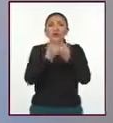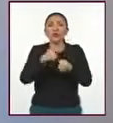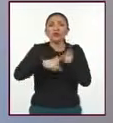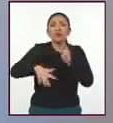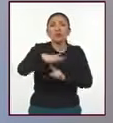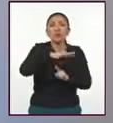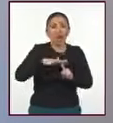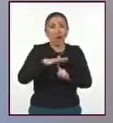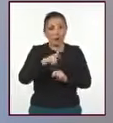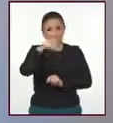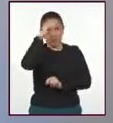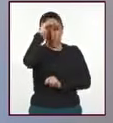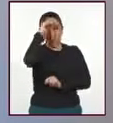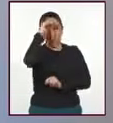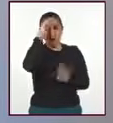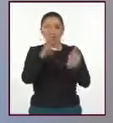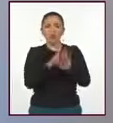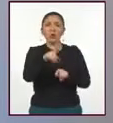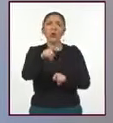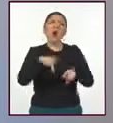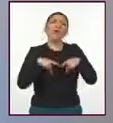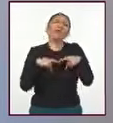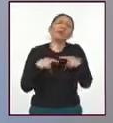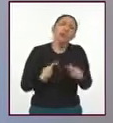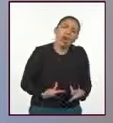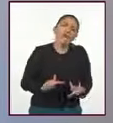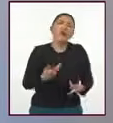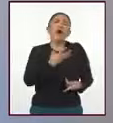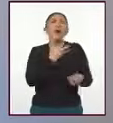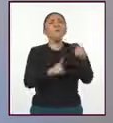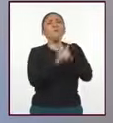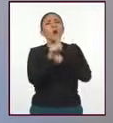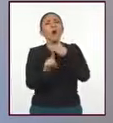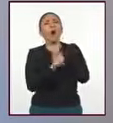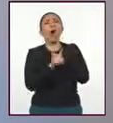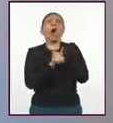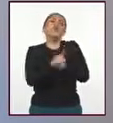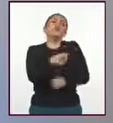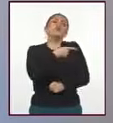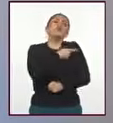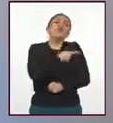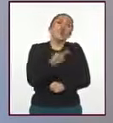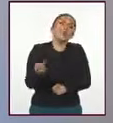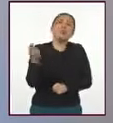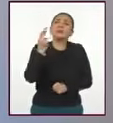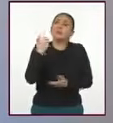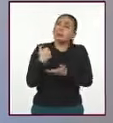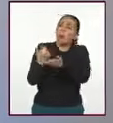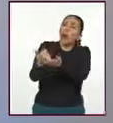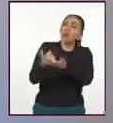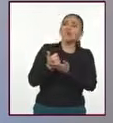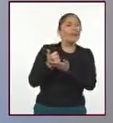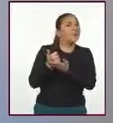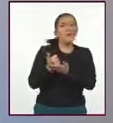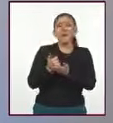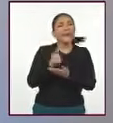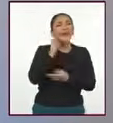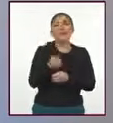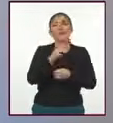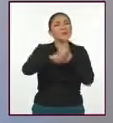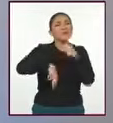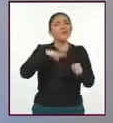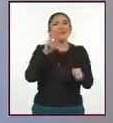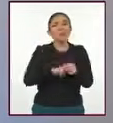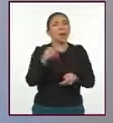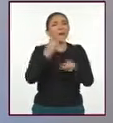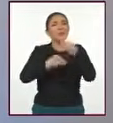es que uno sea débil, no es que uno tenga problemas y que por eso a fuerzas necesita de los demás. Es algo natural que uno requiera el